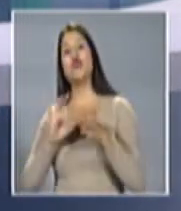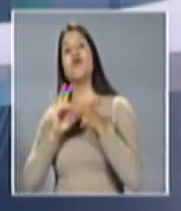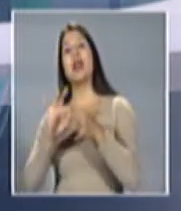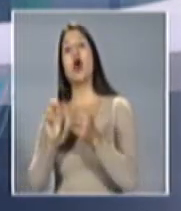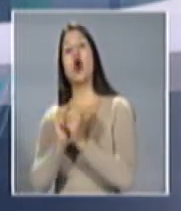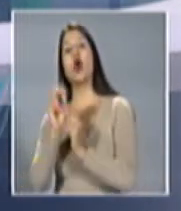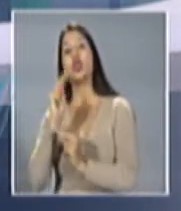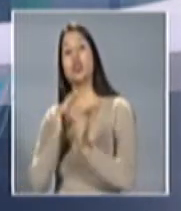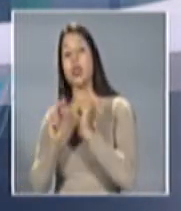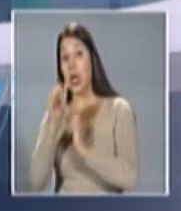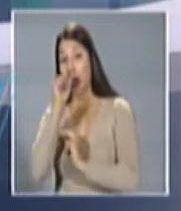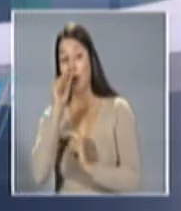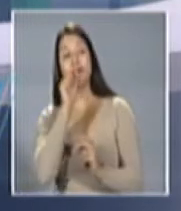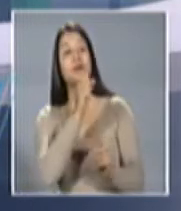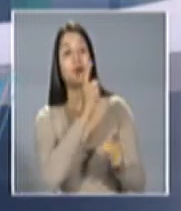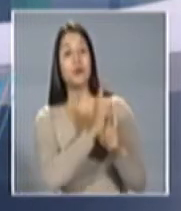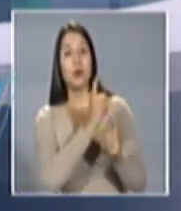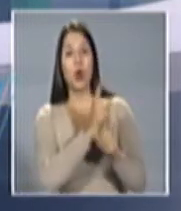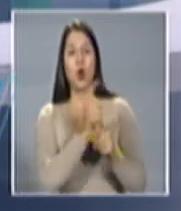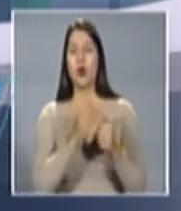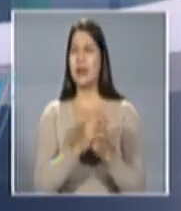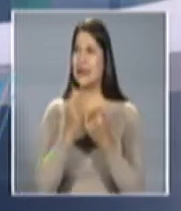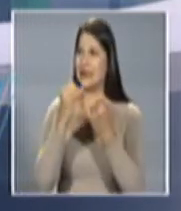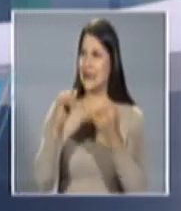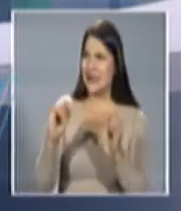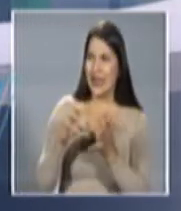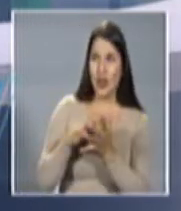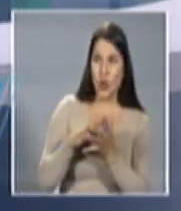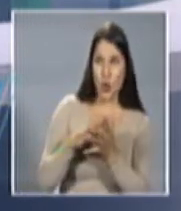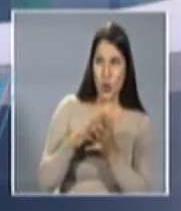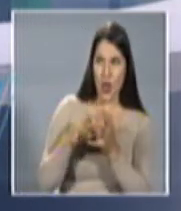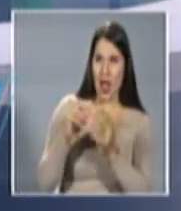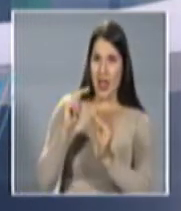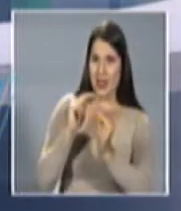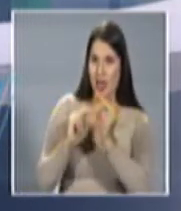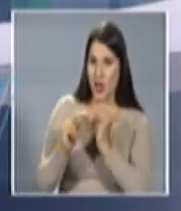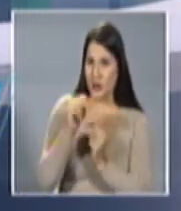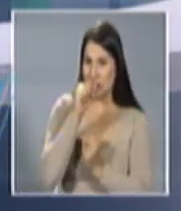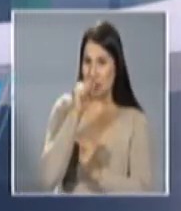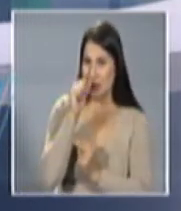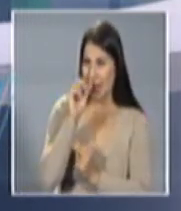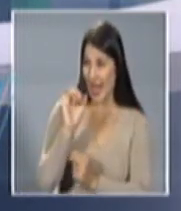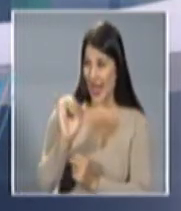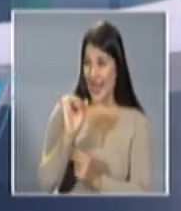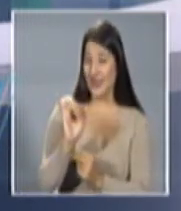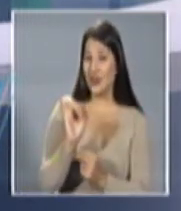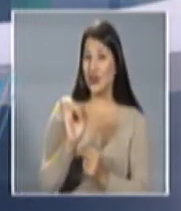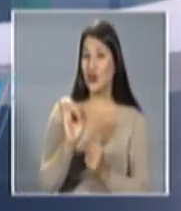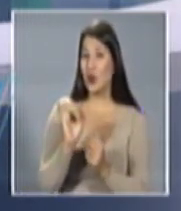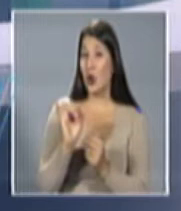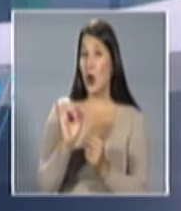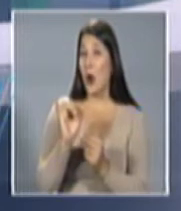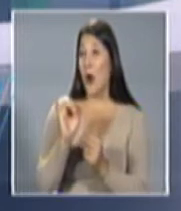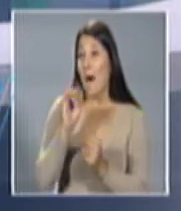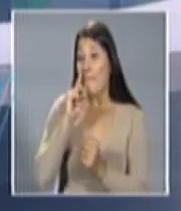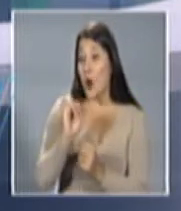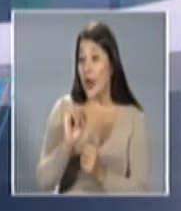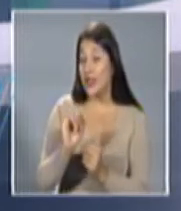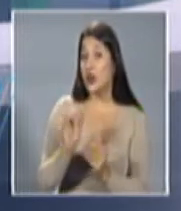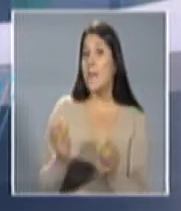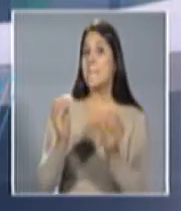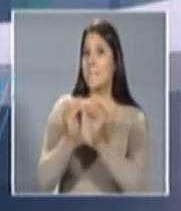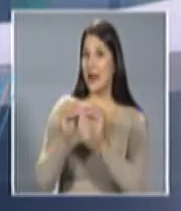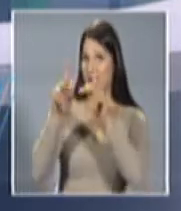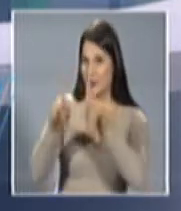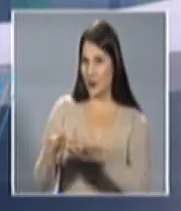tema del narcotráfico. Correcto. Sin duda alguna, el tema del narcotráfico, el crimen organizado, es lo que viene generando este aumento en homicidios y lamentablemente